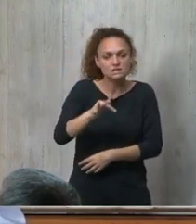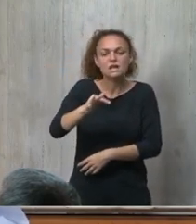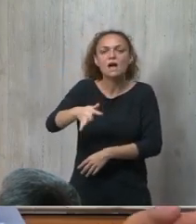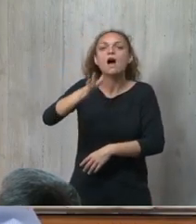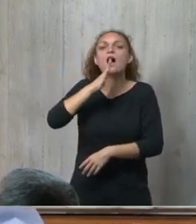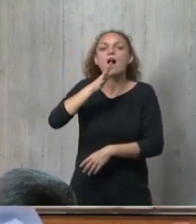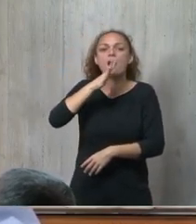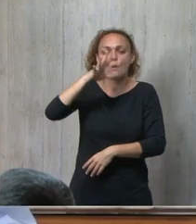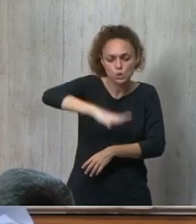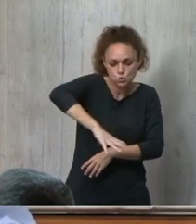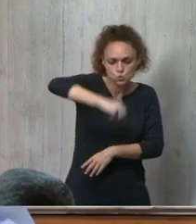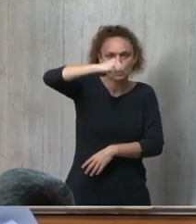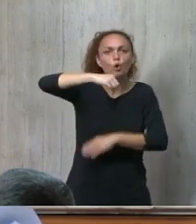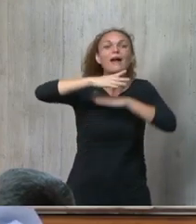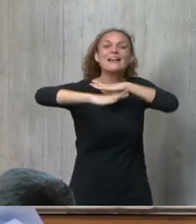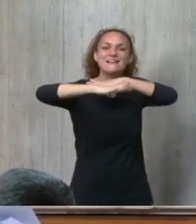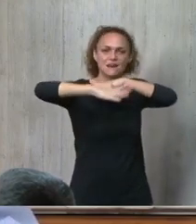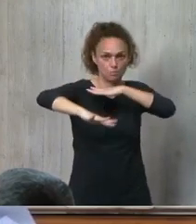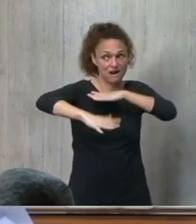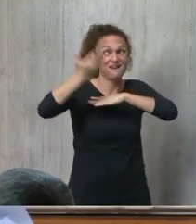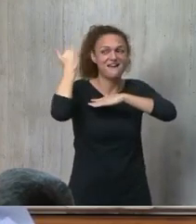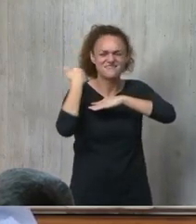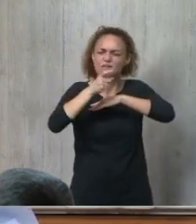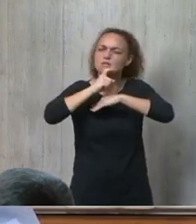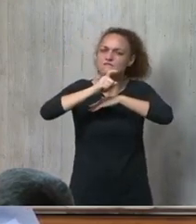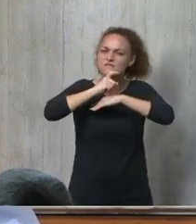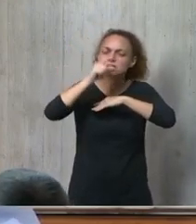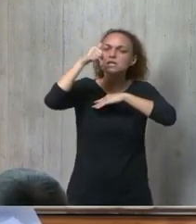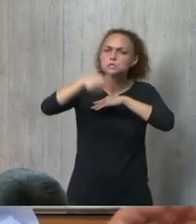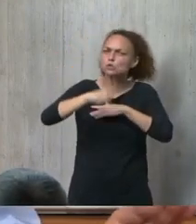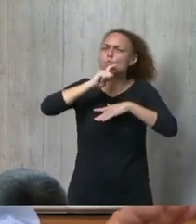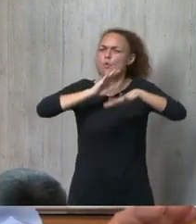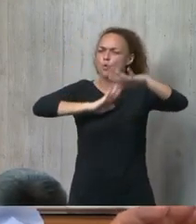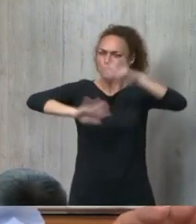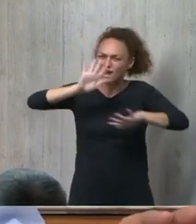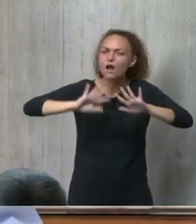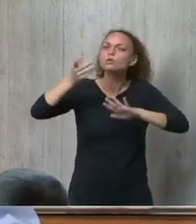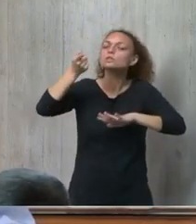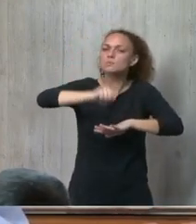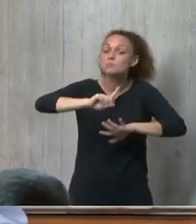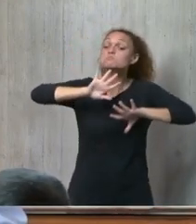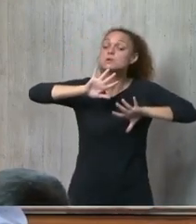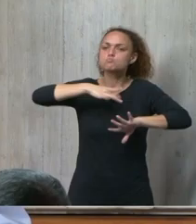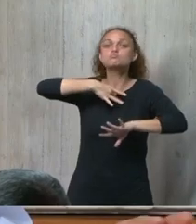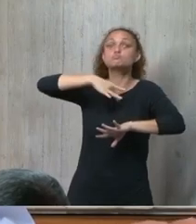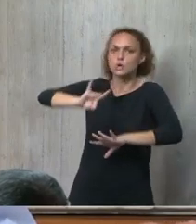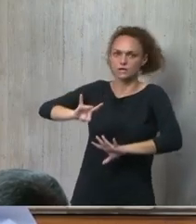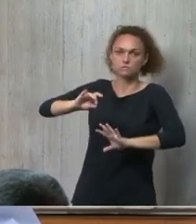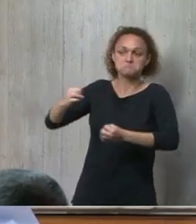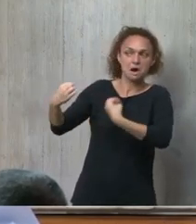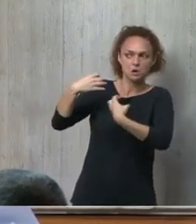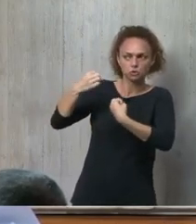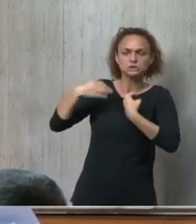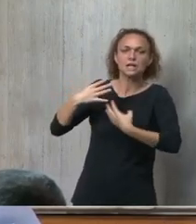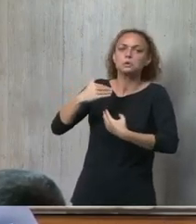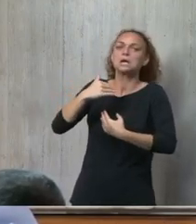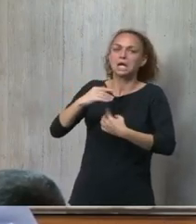en el mar, que ayer estaba difícil y hoy estaba también complicado, pero por lo que nos dicen han podido hacer algunas